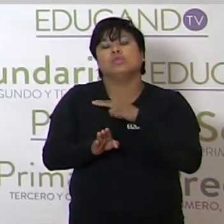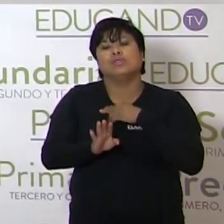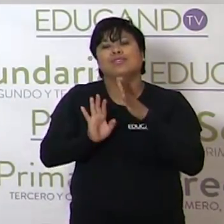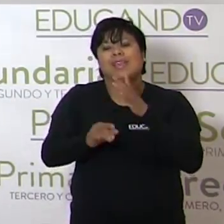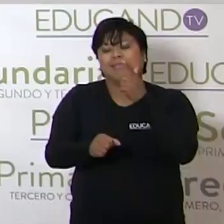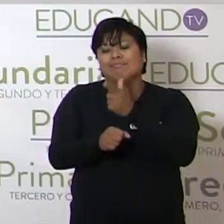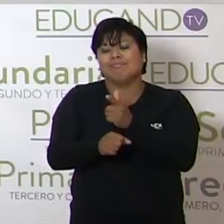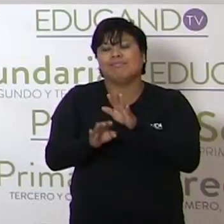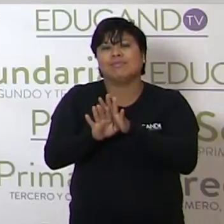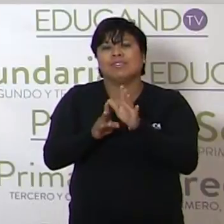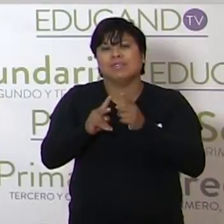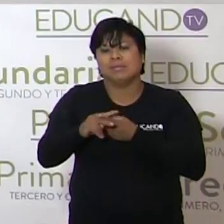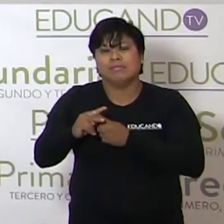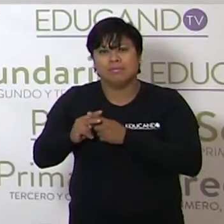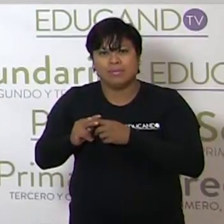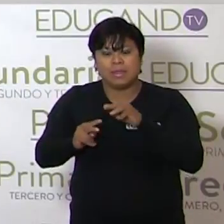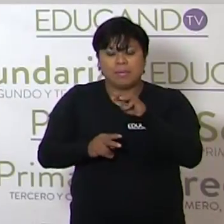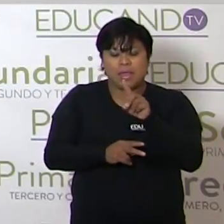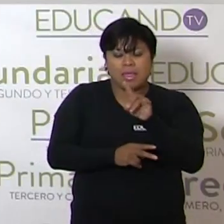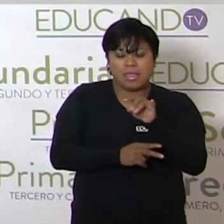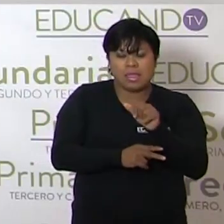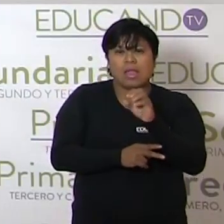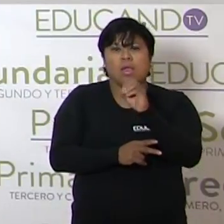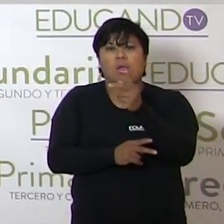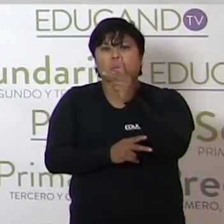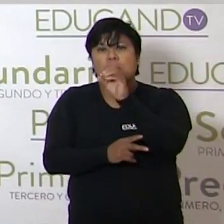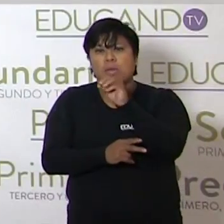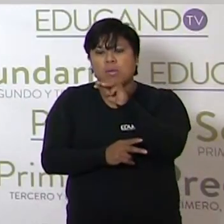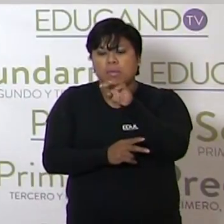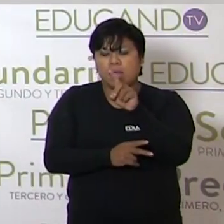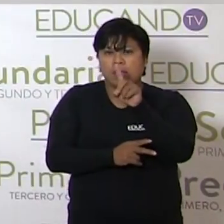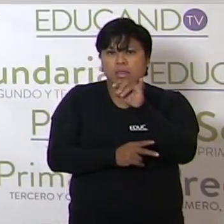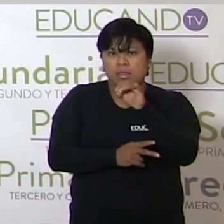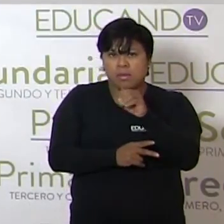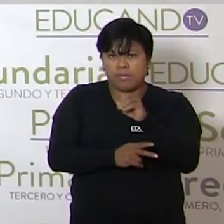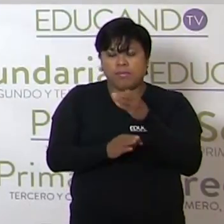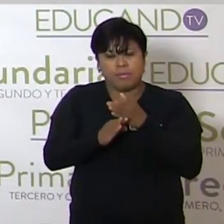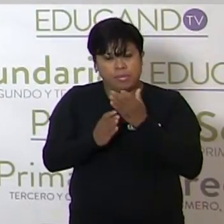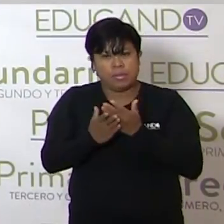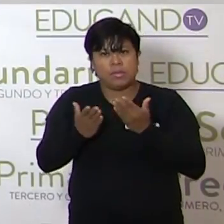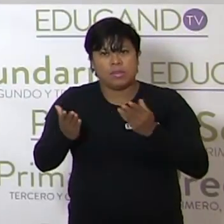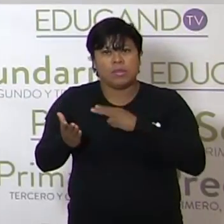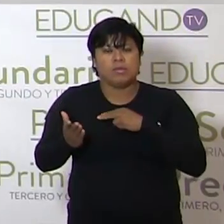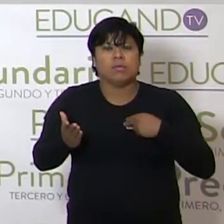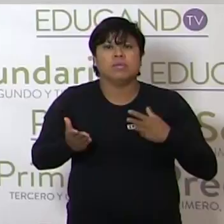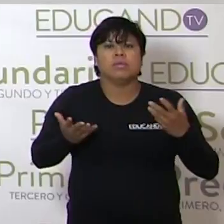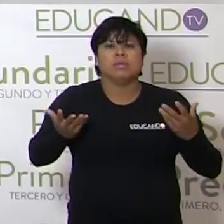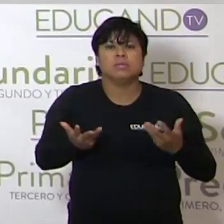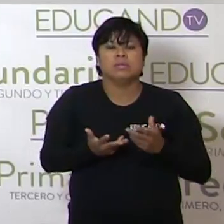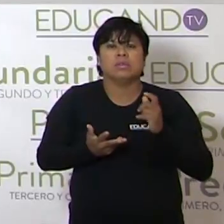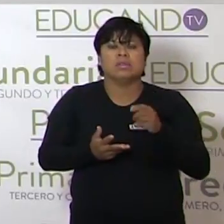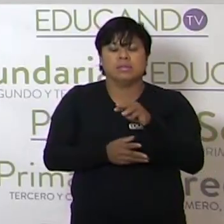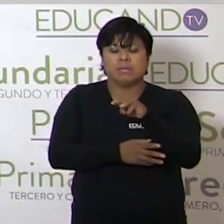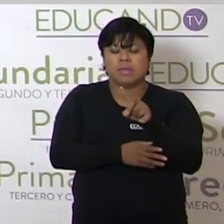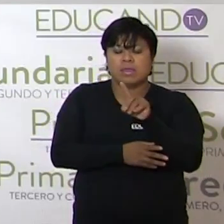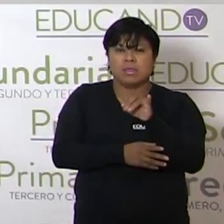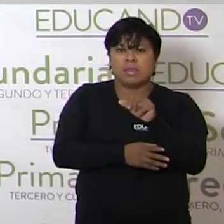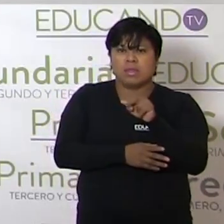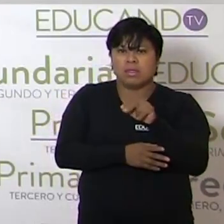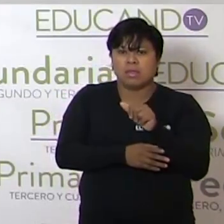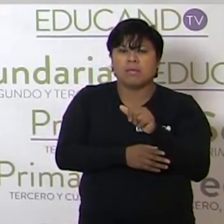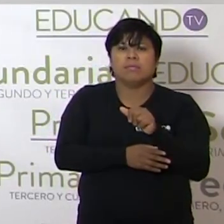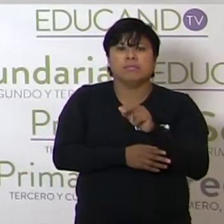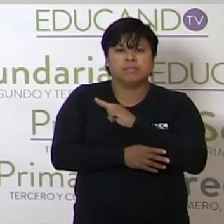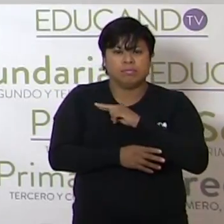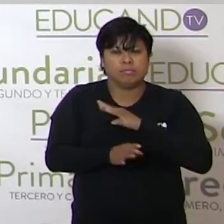que es la media o el promedio. Vamos a estar ahora haciendo cálculo de lo que es la mediana, que también vamos a, como